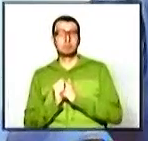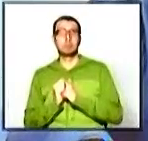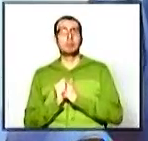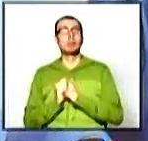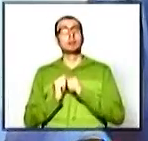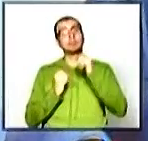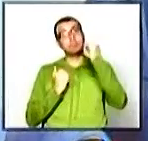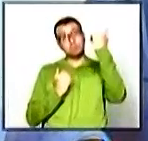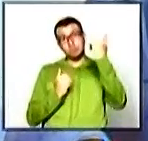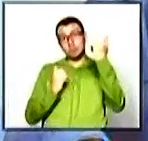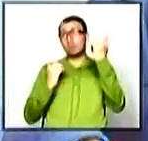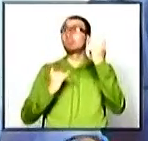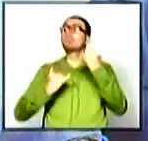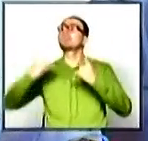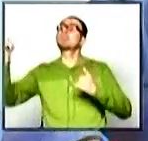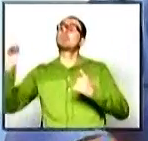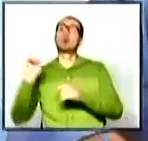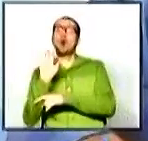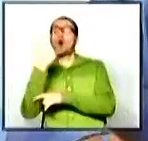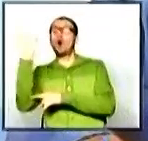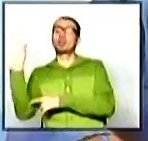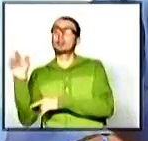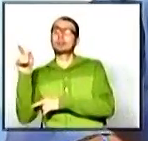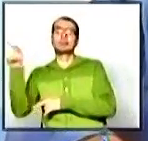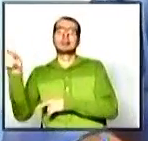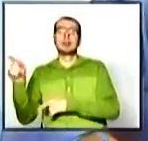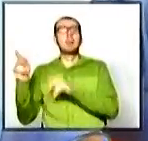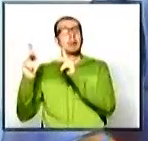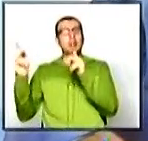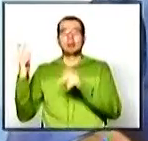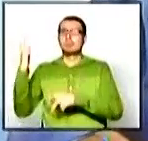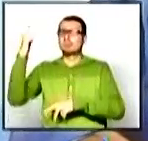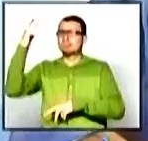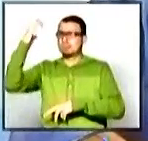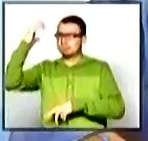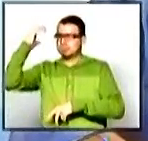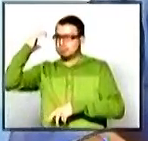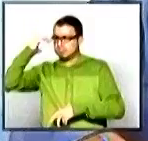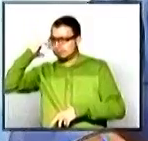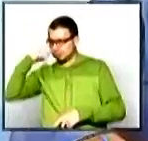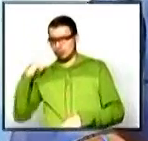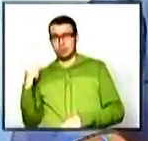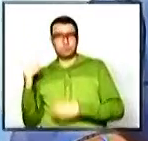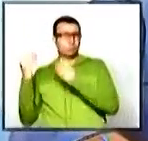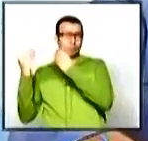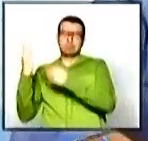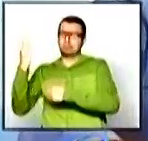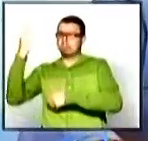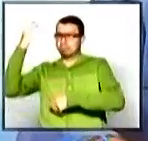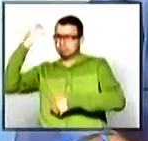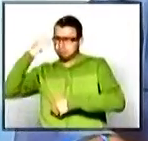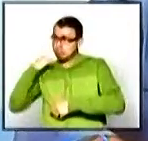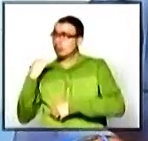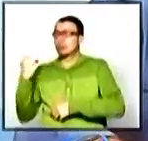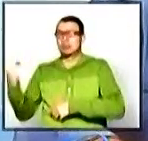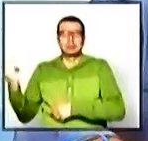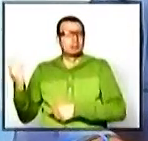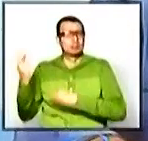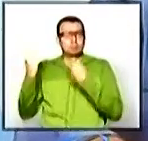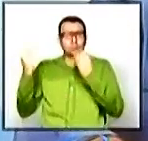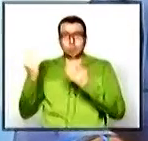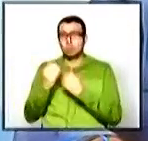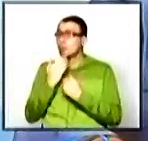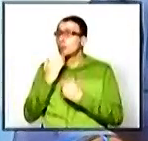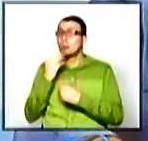del mundo, donde está la historia del mundo, es el oriente. Es tan antiguo, por ejemplo, la